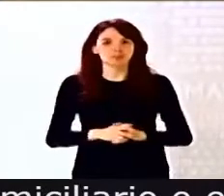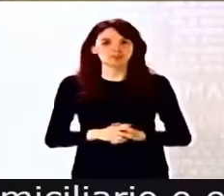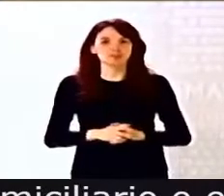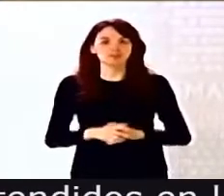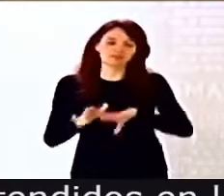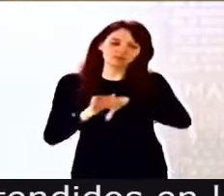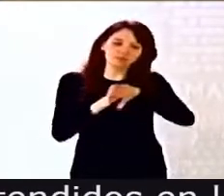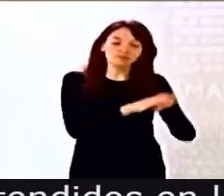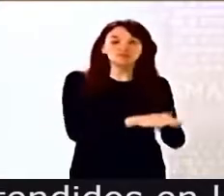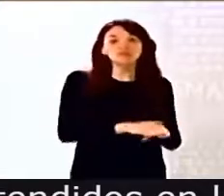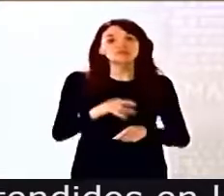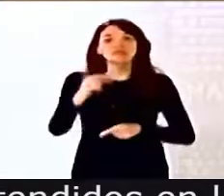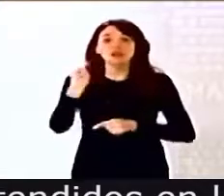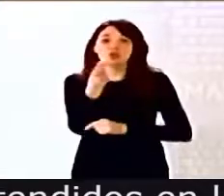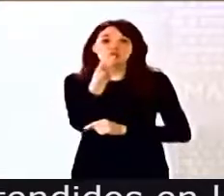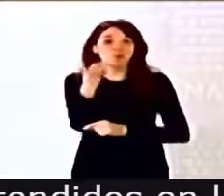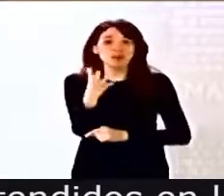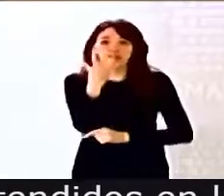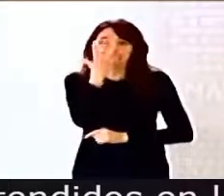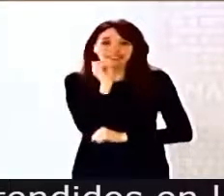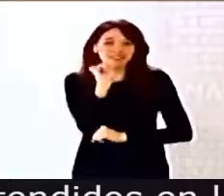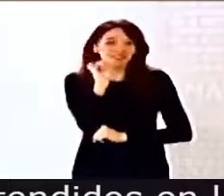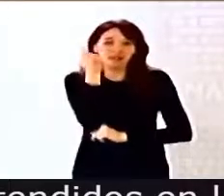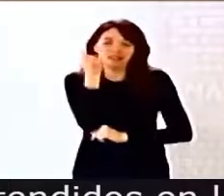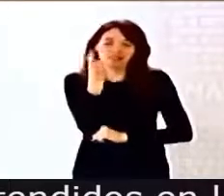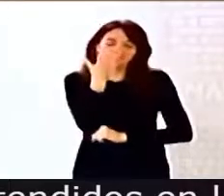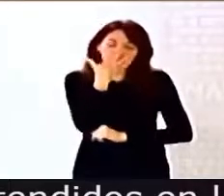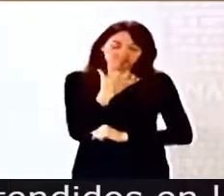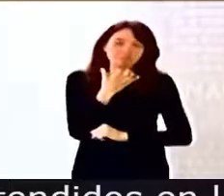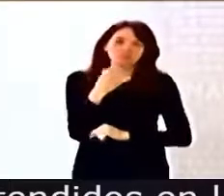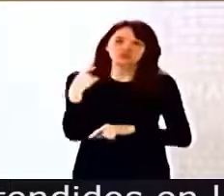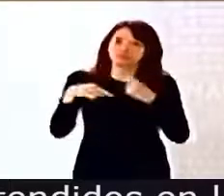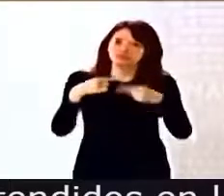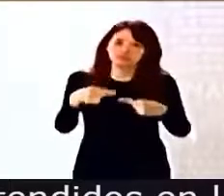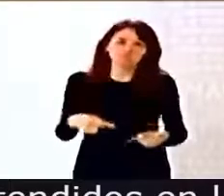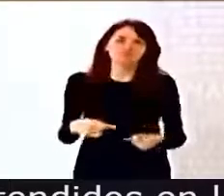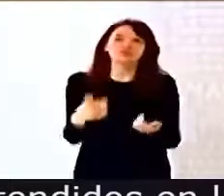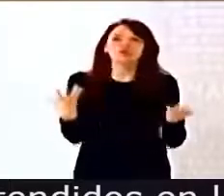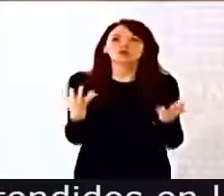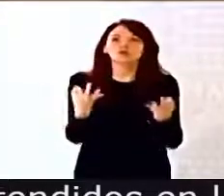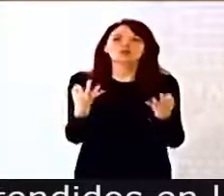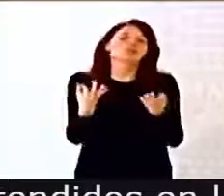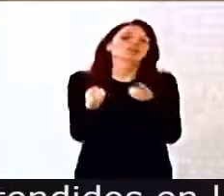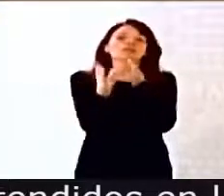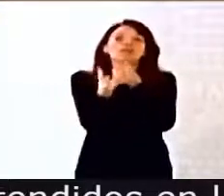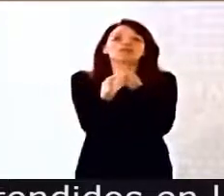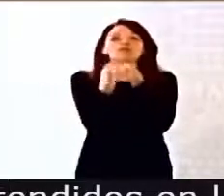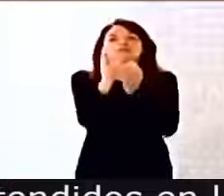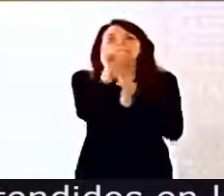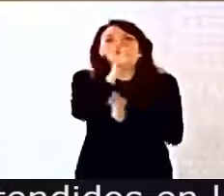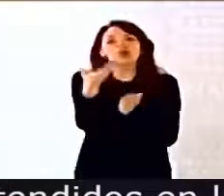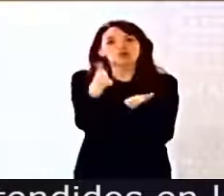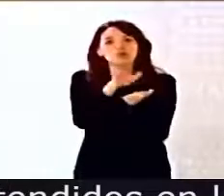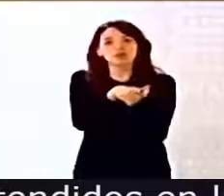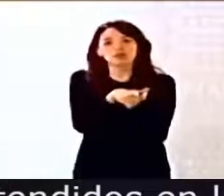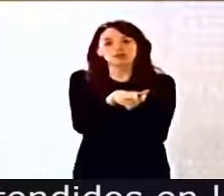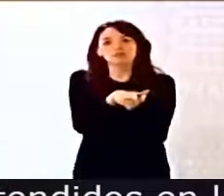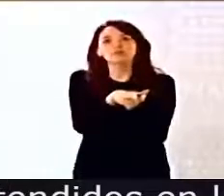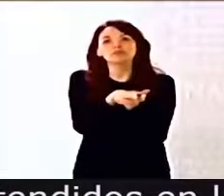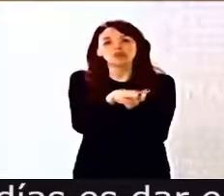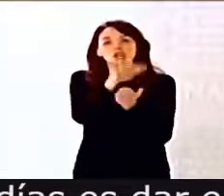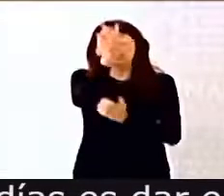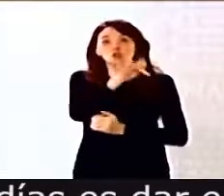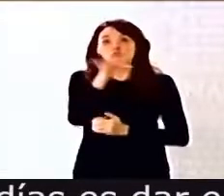Desgraciadamente, el dato más triste de todos los días es cuando tenemos que dar el número de fallecidos. El número de fallecidos en el total